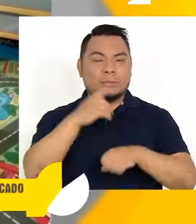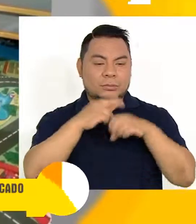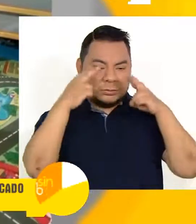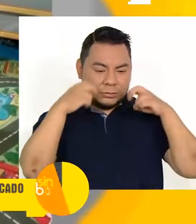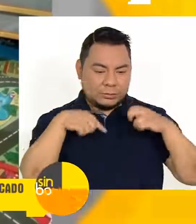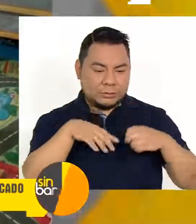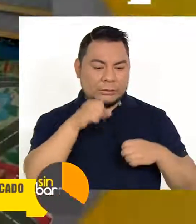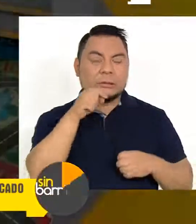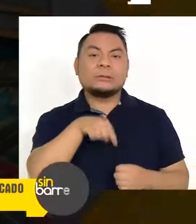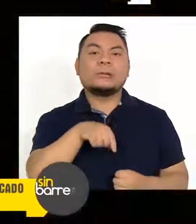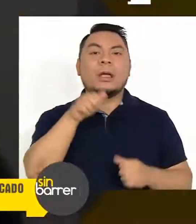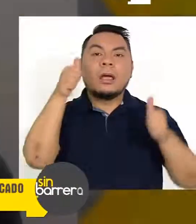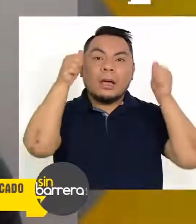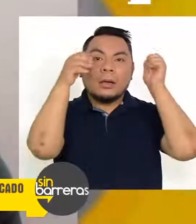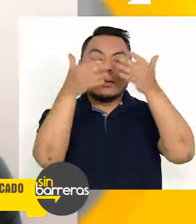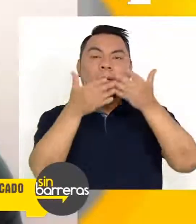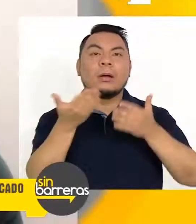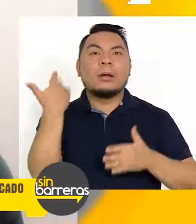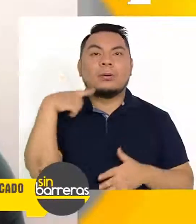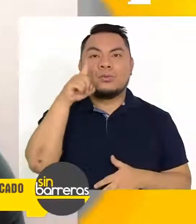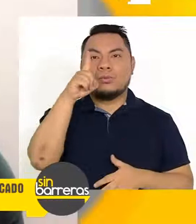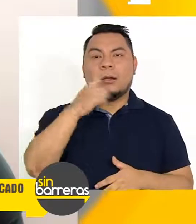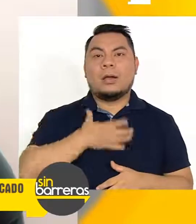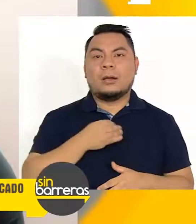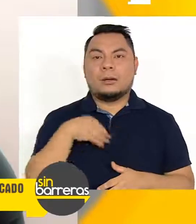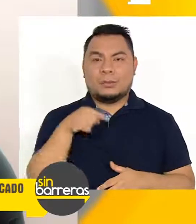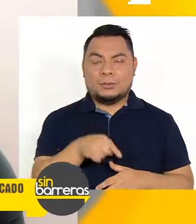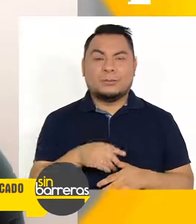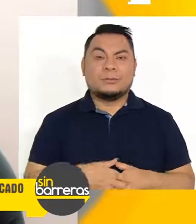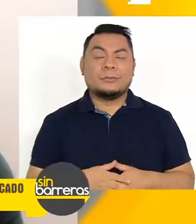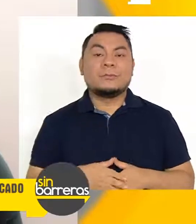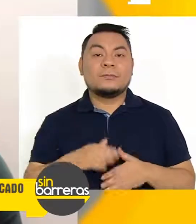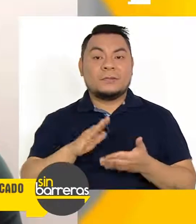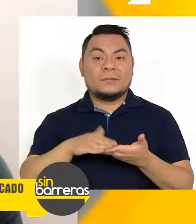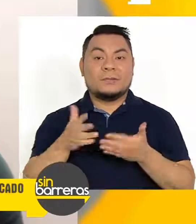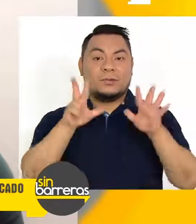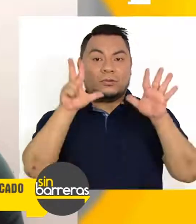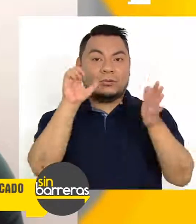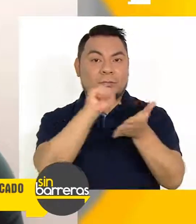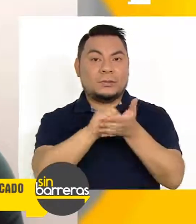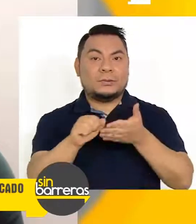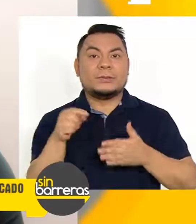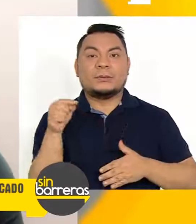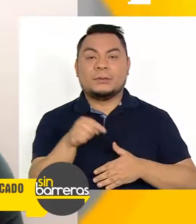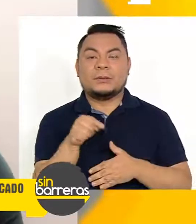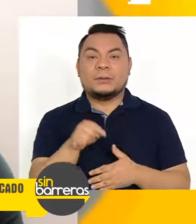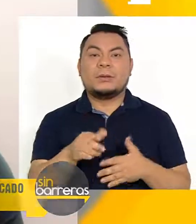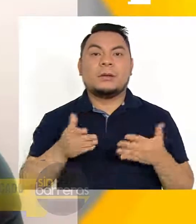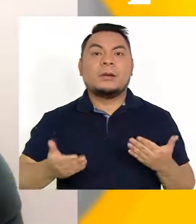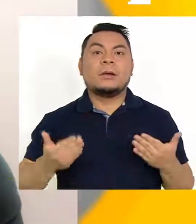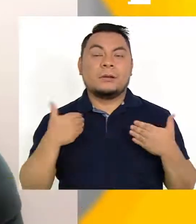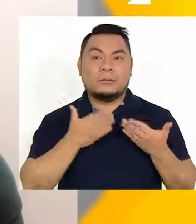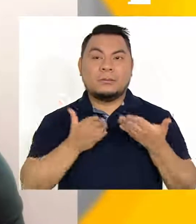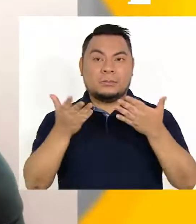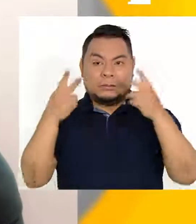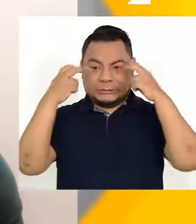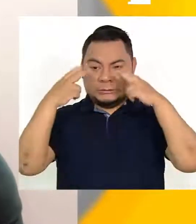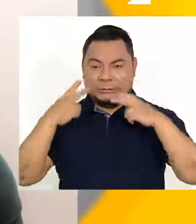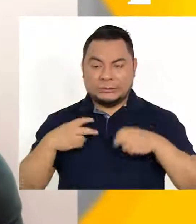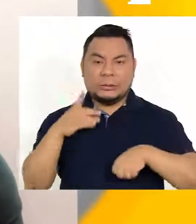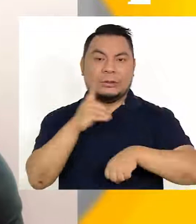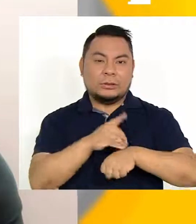diagnosticaron el autismo cuando tenía un año. A los 8 meses, él llevó